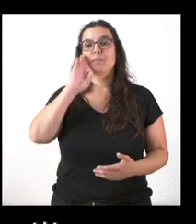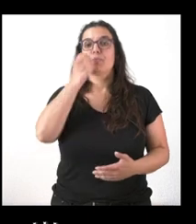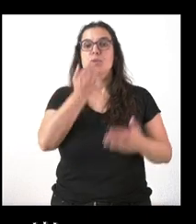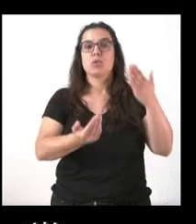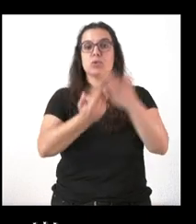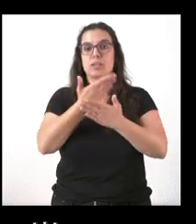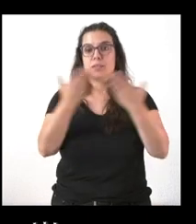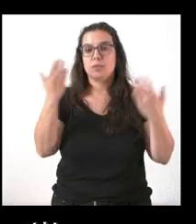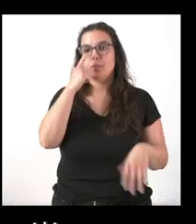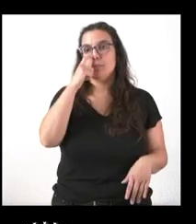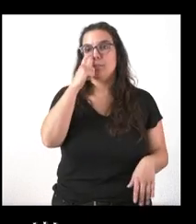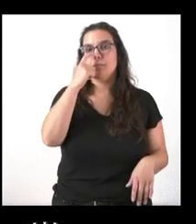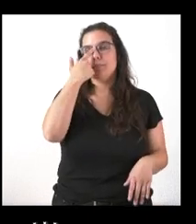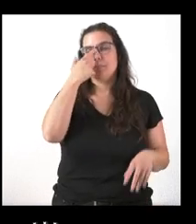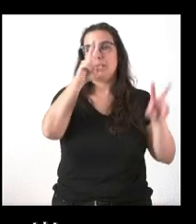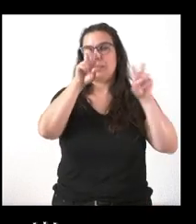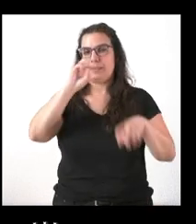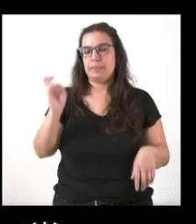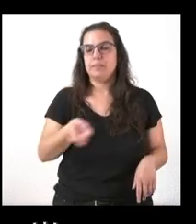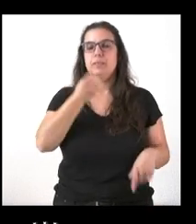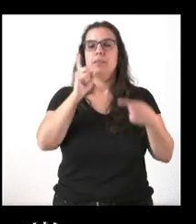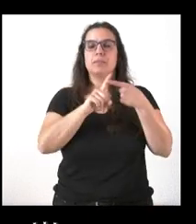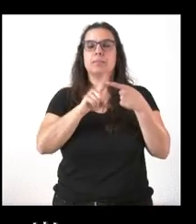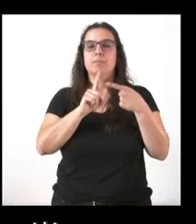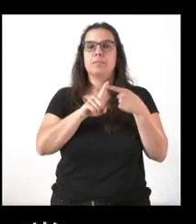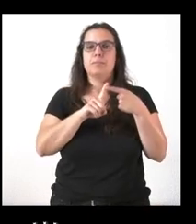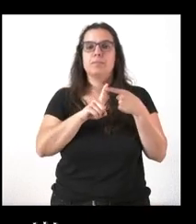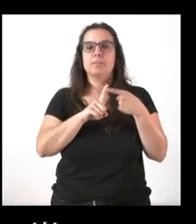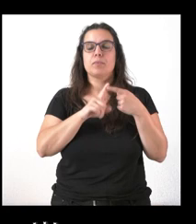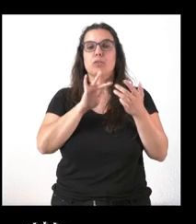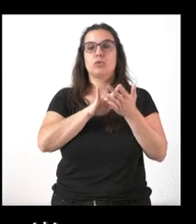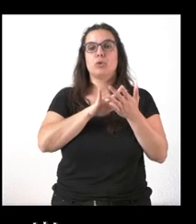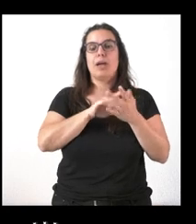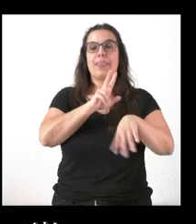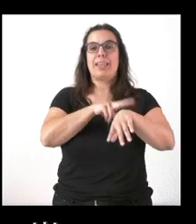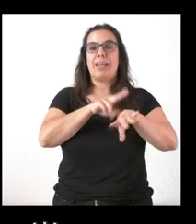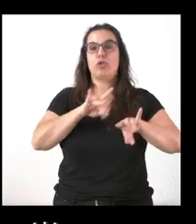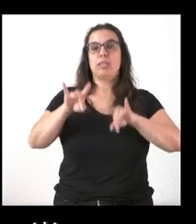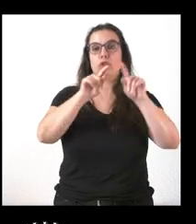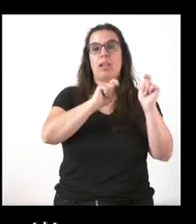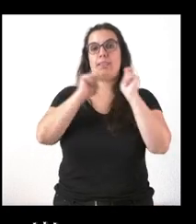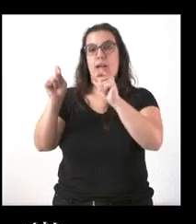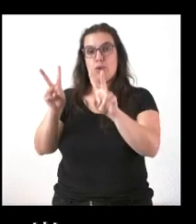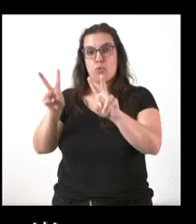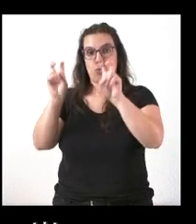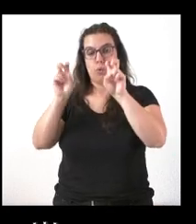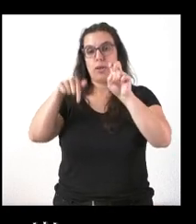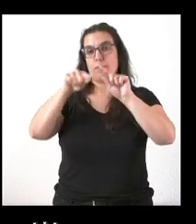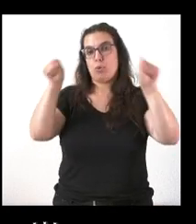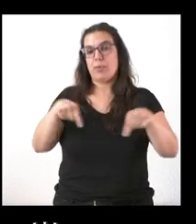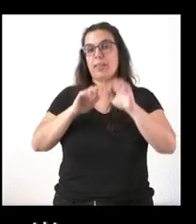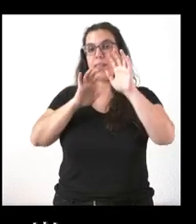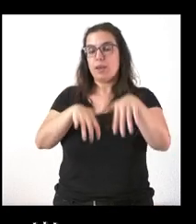Buenos días a todos varias cuestiones la primera es ir más allá del nombramiento del nuevo delegado territorial de la junta en la provincia de León